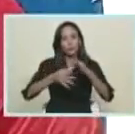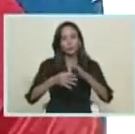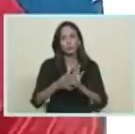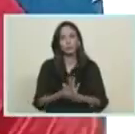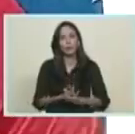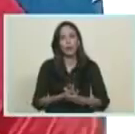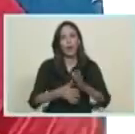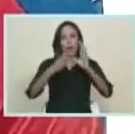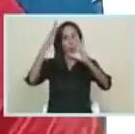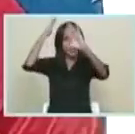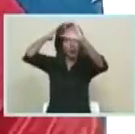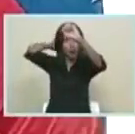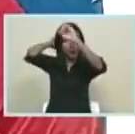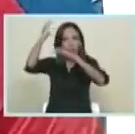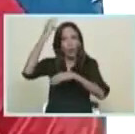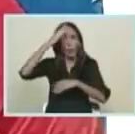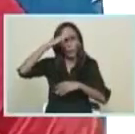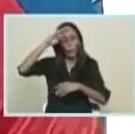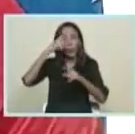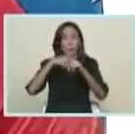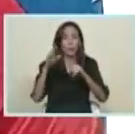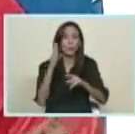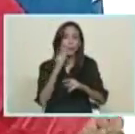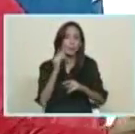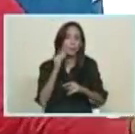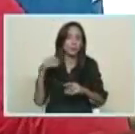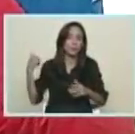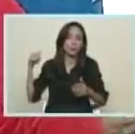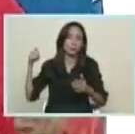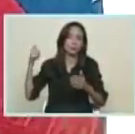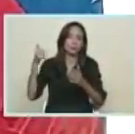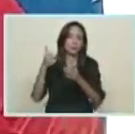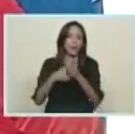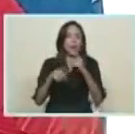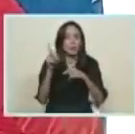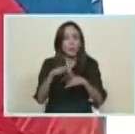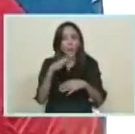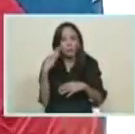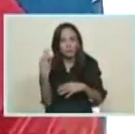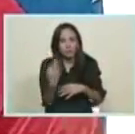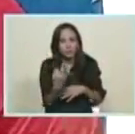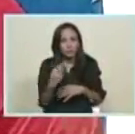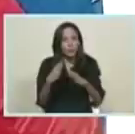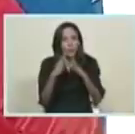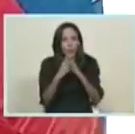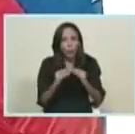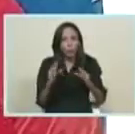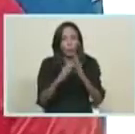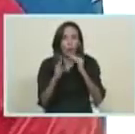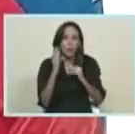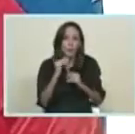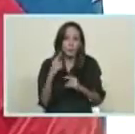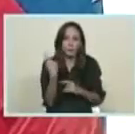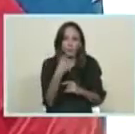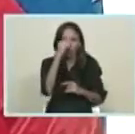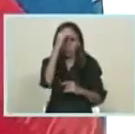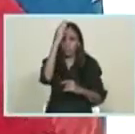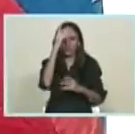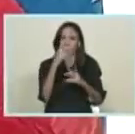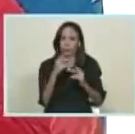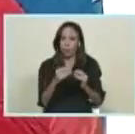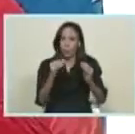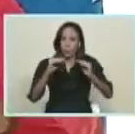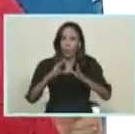pero por la experiencia que tiene y la honestidad No vale solo la experiencia y el conocimiento.